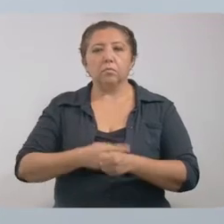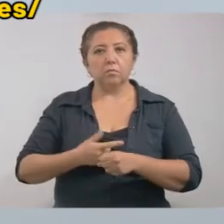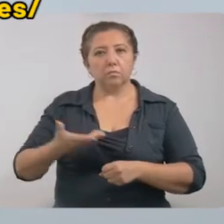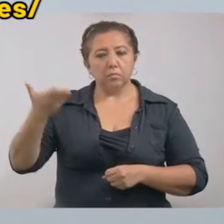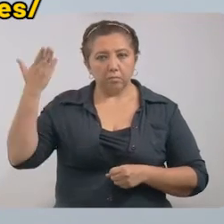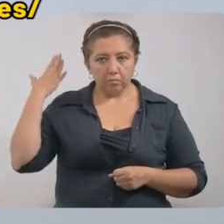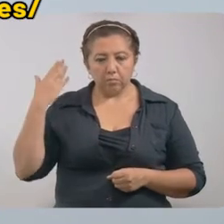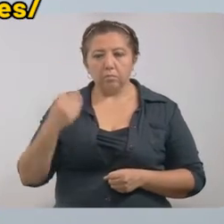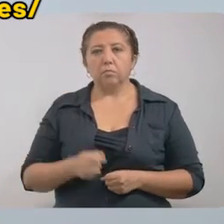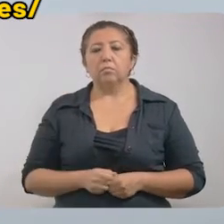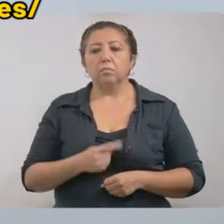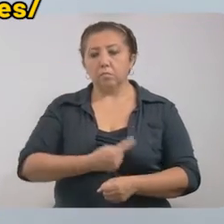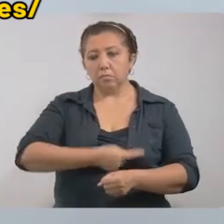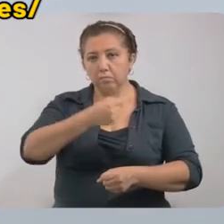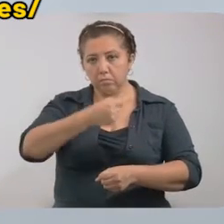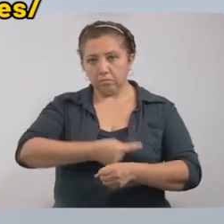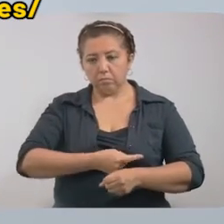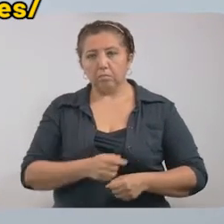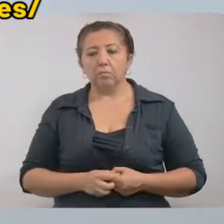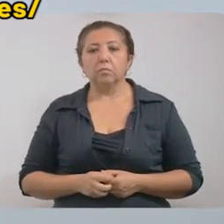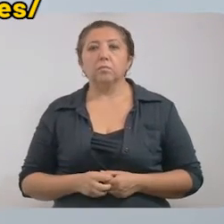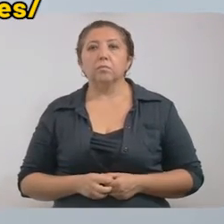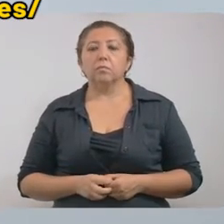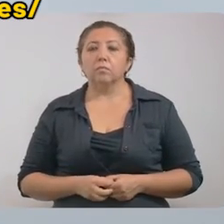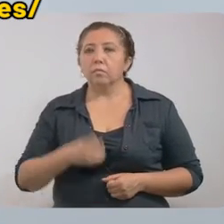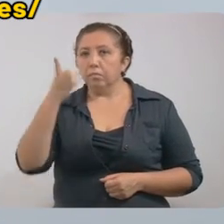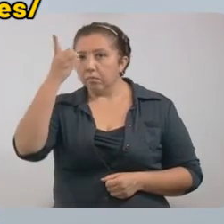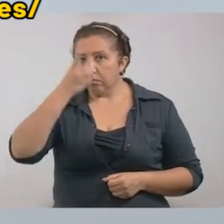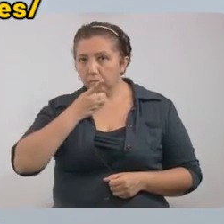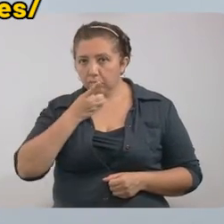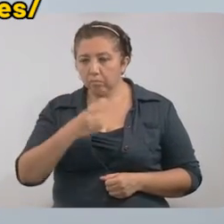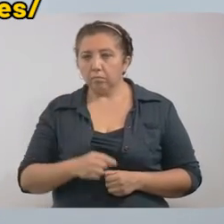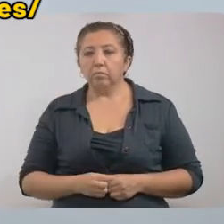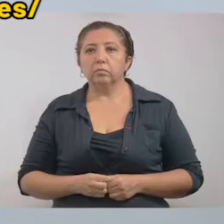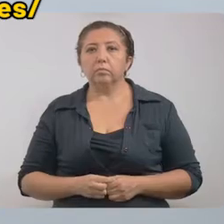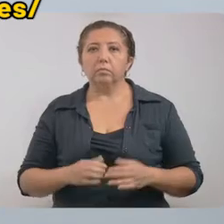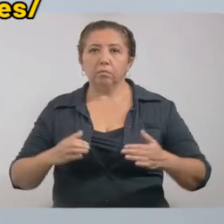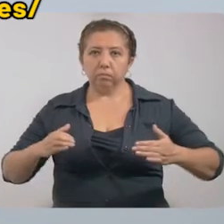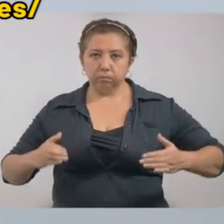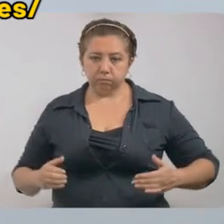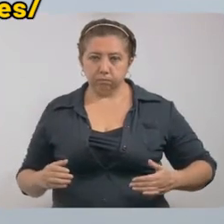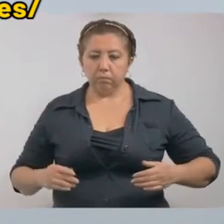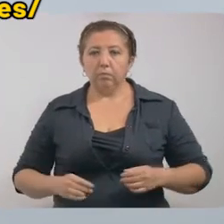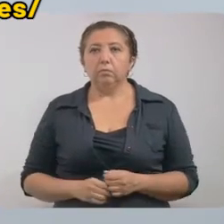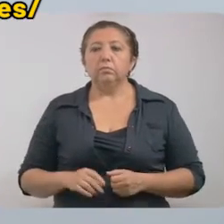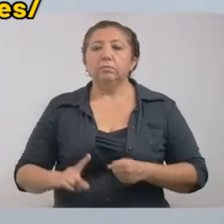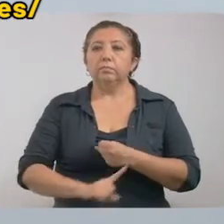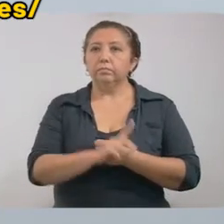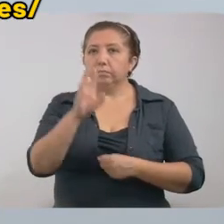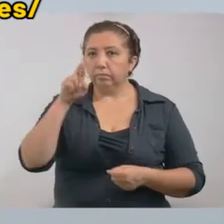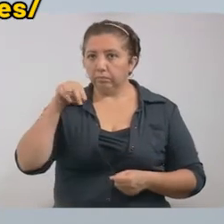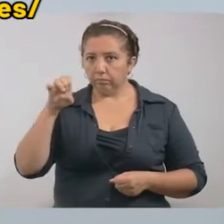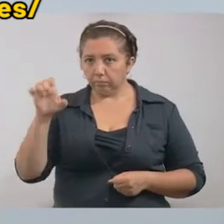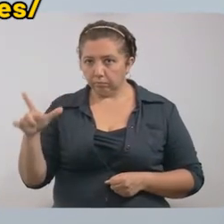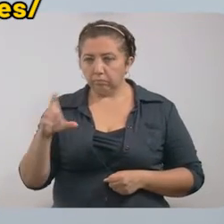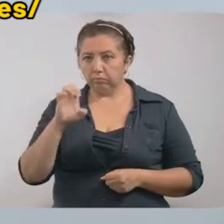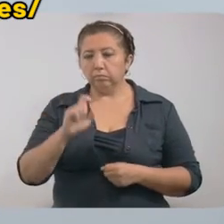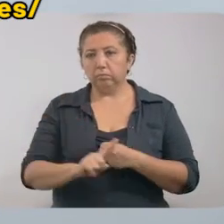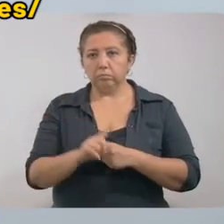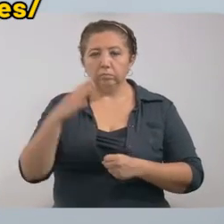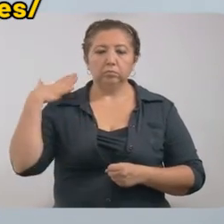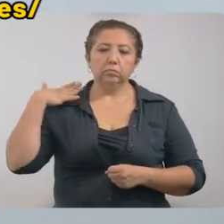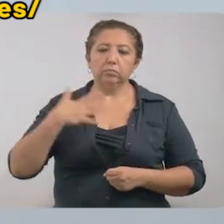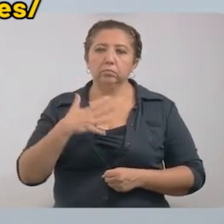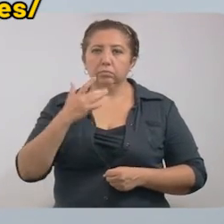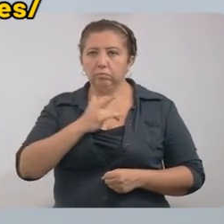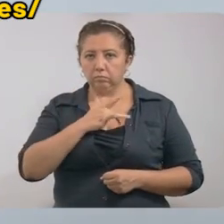Sus principales enfermedades fueron hipertensión arterial sistémica, diabetes mellitus, obesidad, insuficiencia renal crónica,